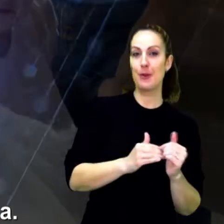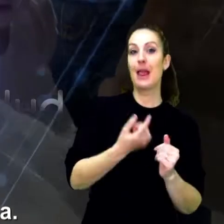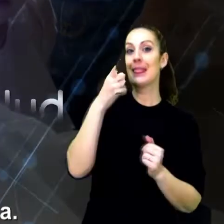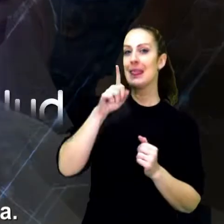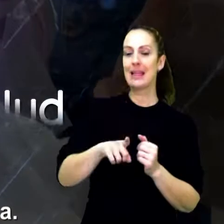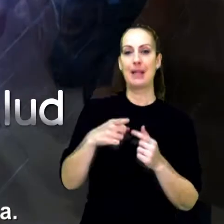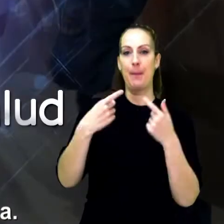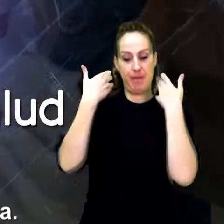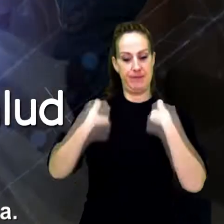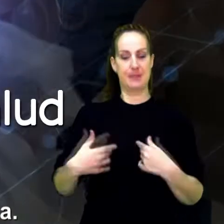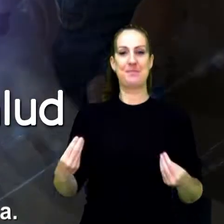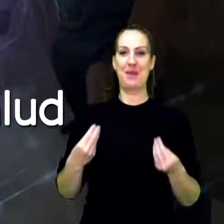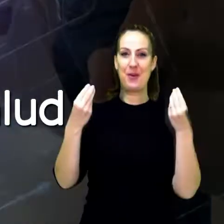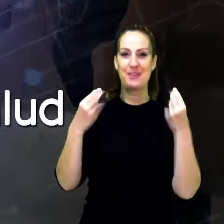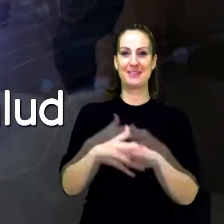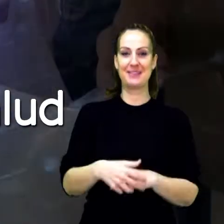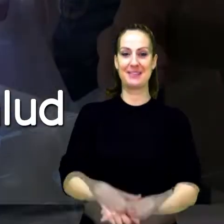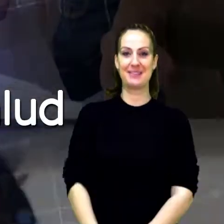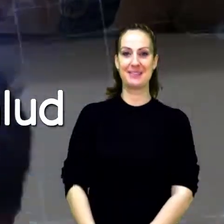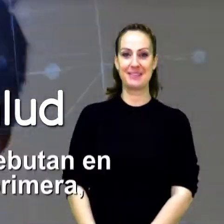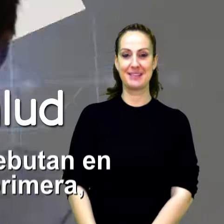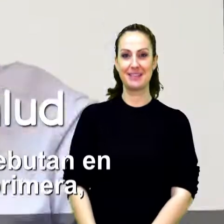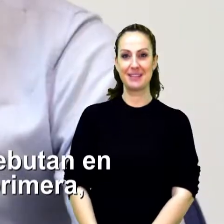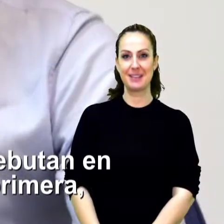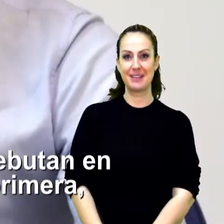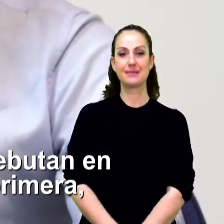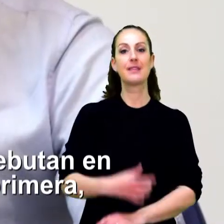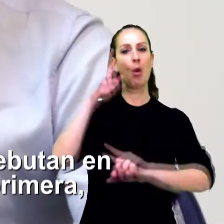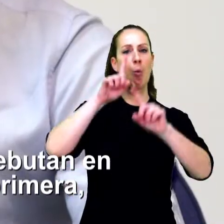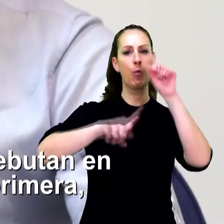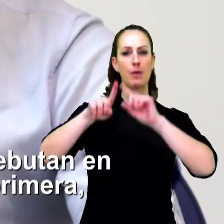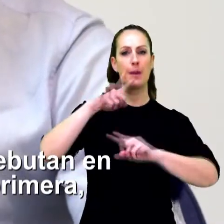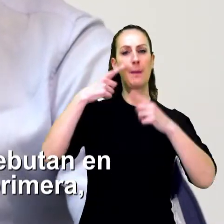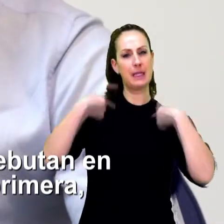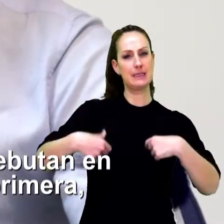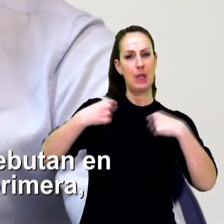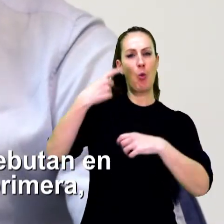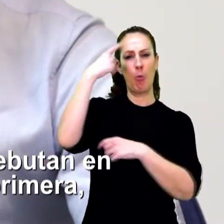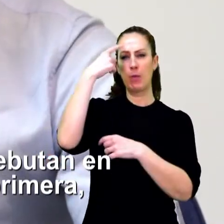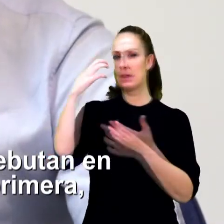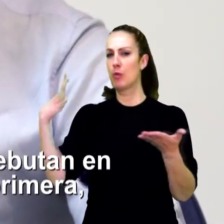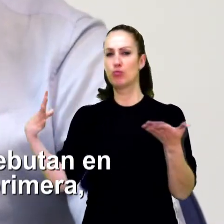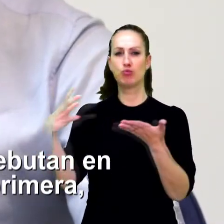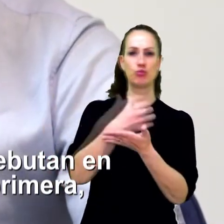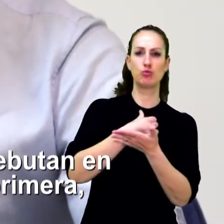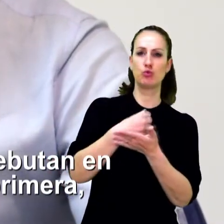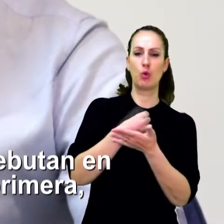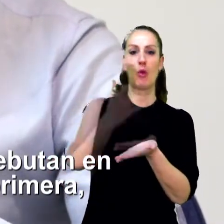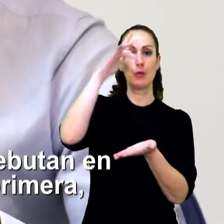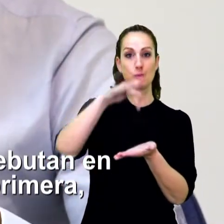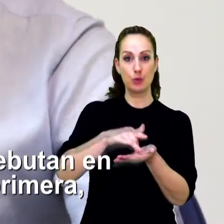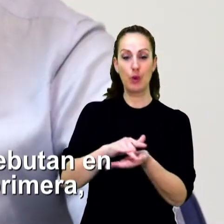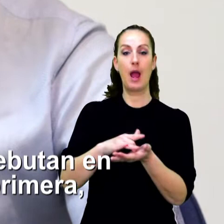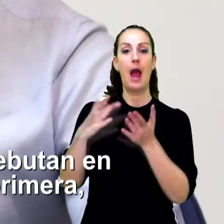riesgo y mejor salud física. Todos los problemas de salud mental que debutan en la adolescencia